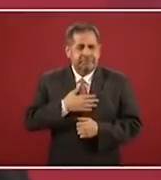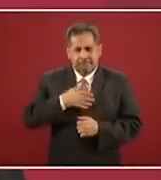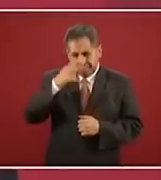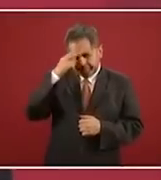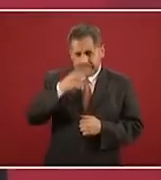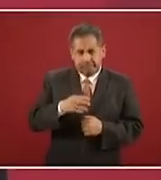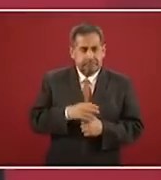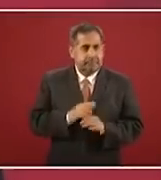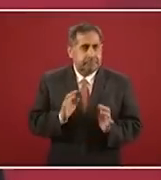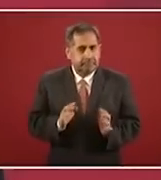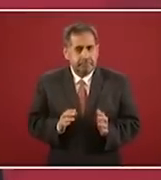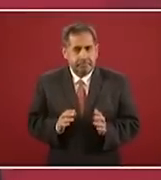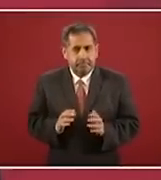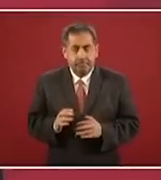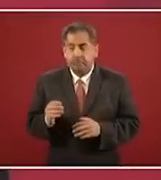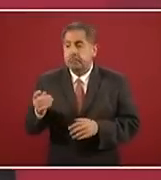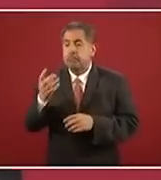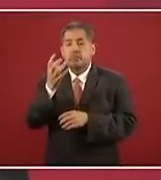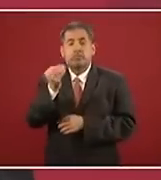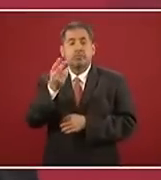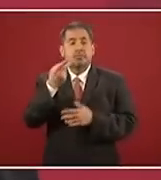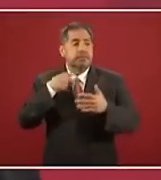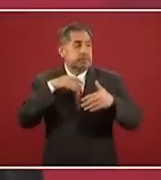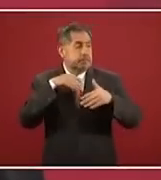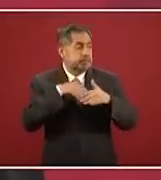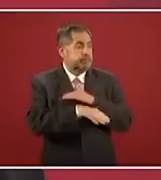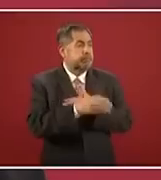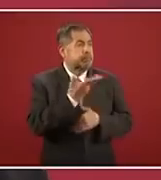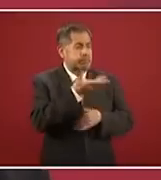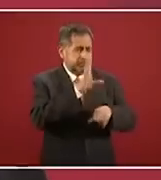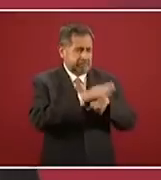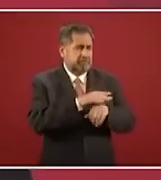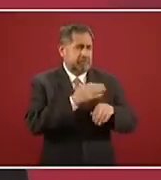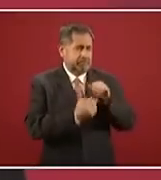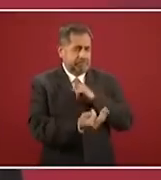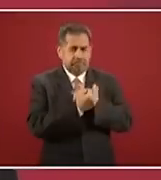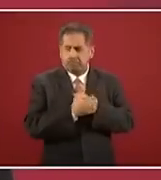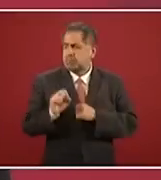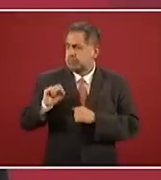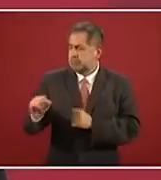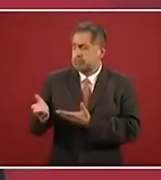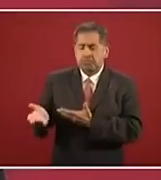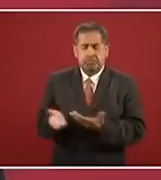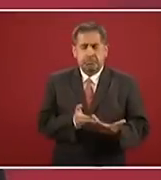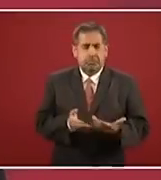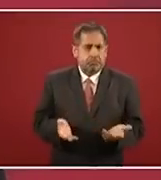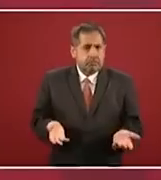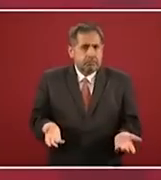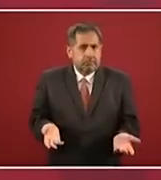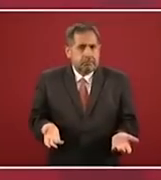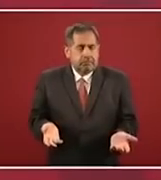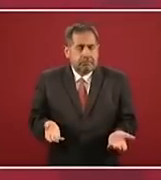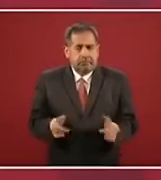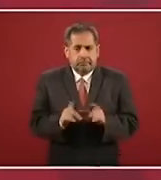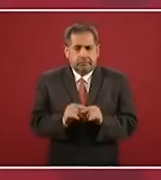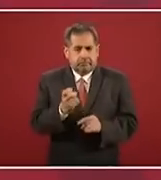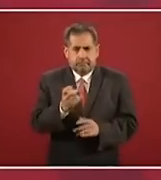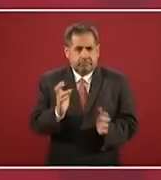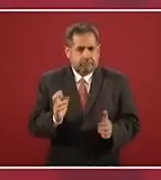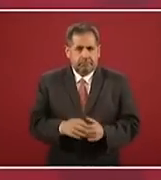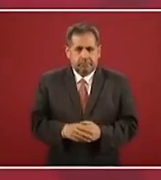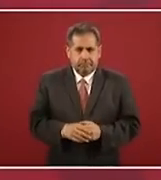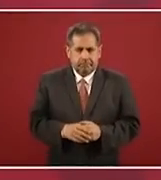llegaron nueve personas nos pidieron asilo médico les concedió asilo eso es